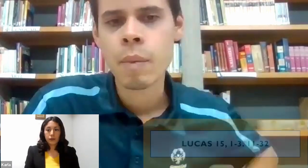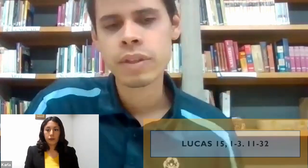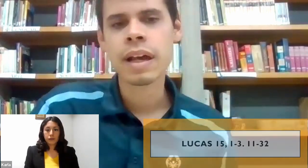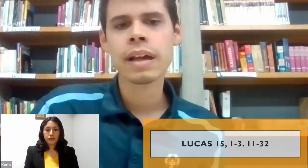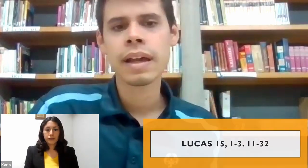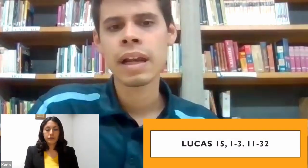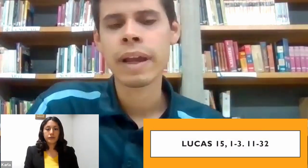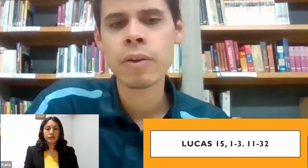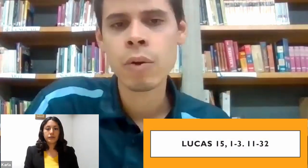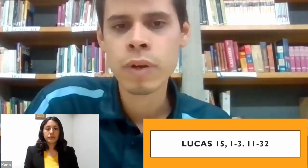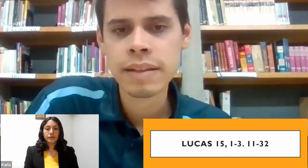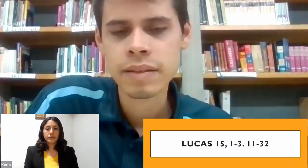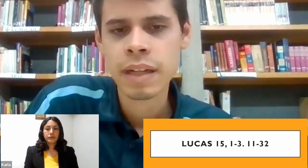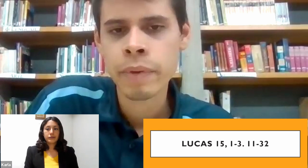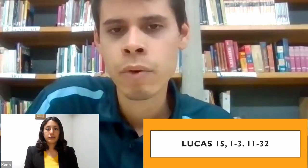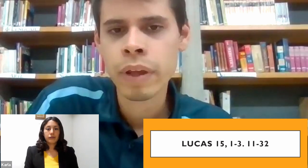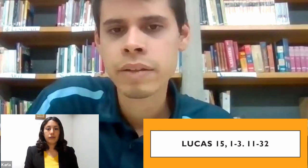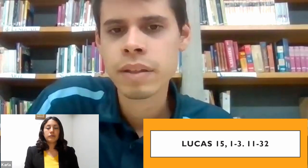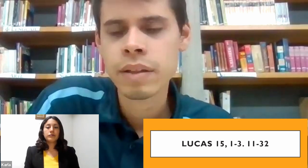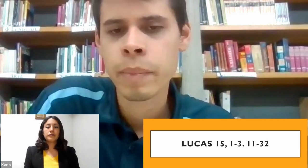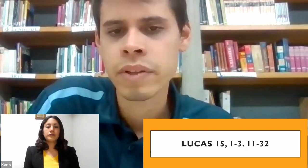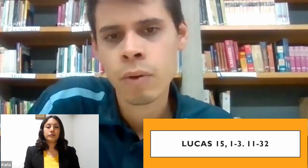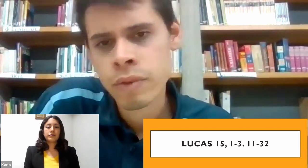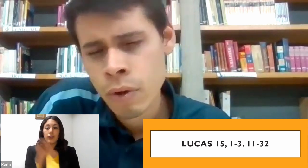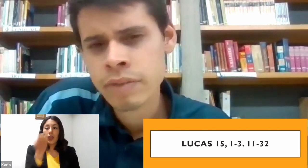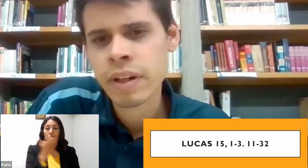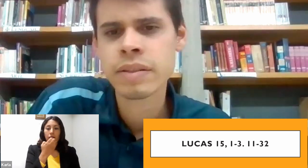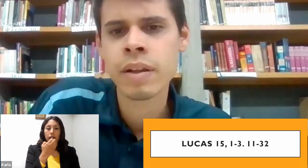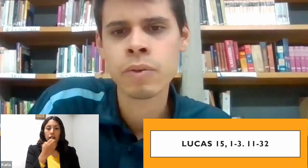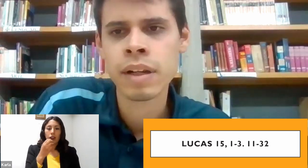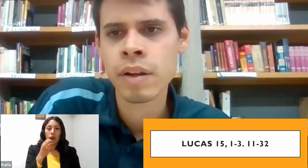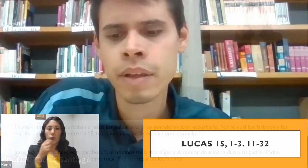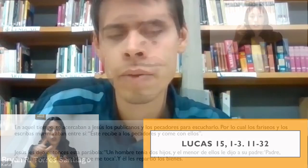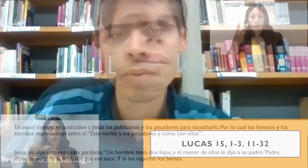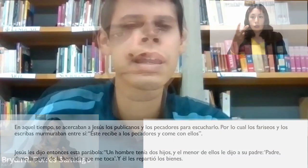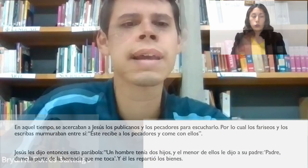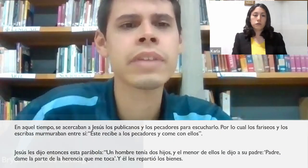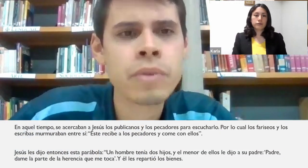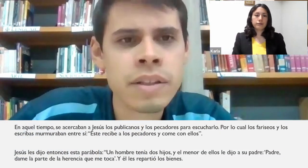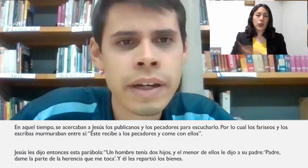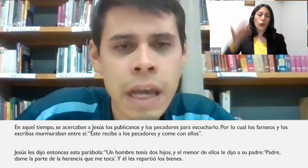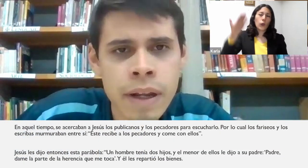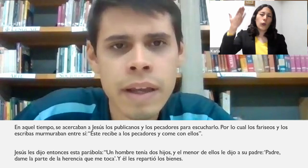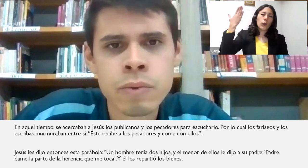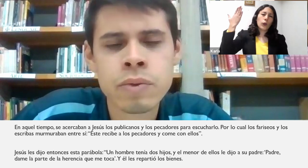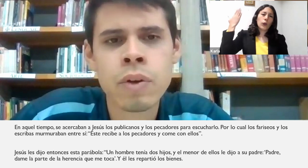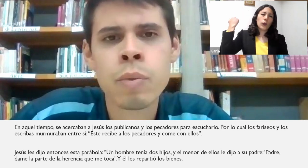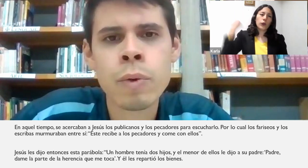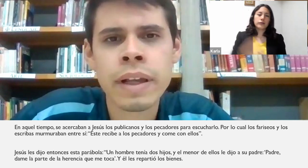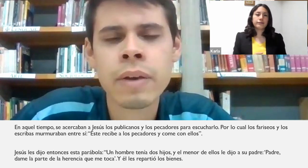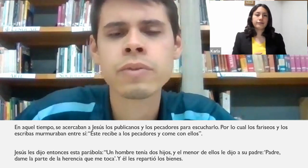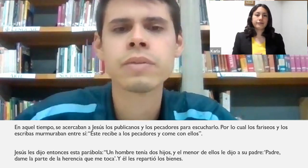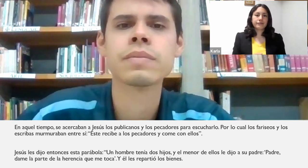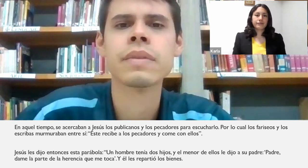Y vamos al Evangelio de Lucas, capítulo 15, versículos del 1 al 3 y del 11 al 32. En aquel tiempo se acercaban a Jesús